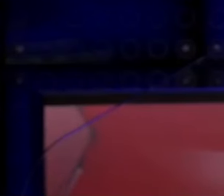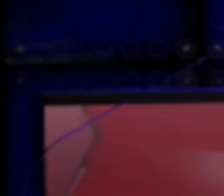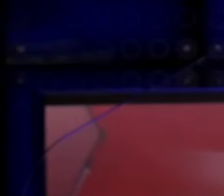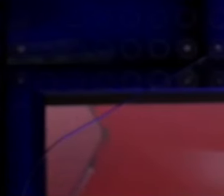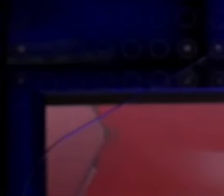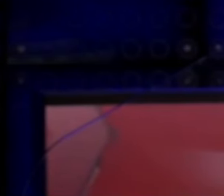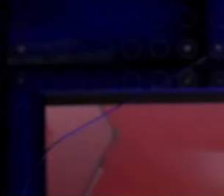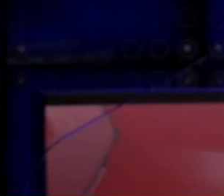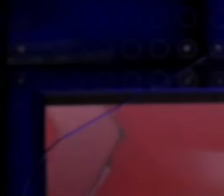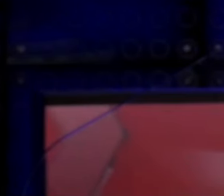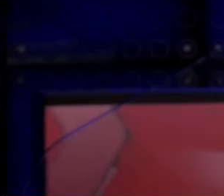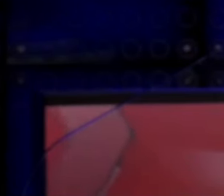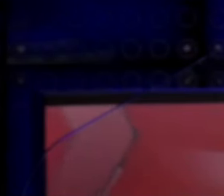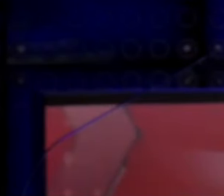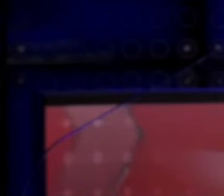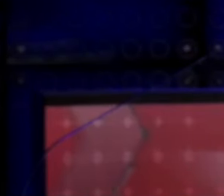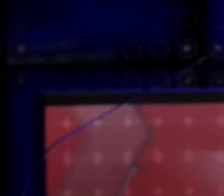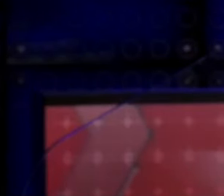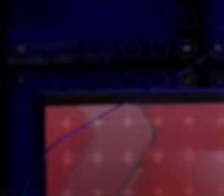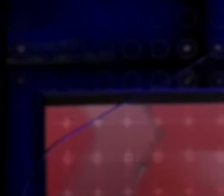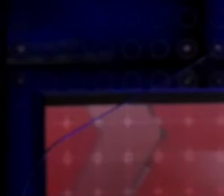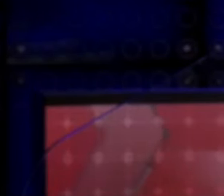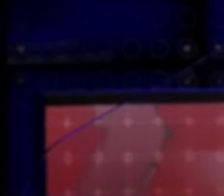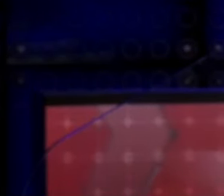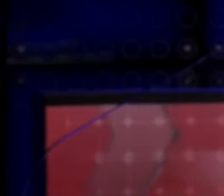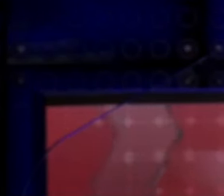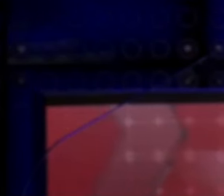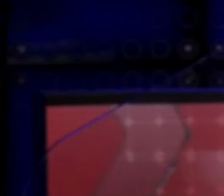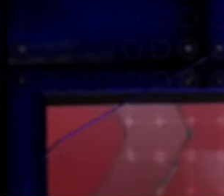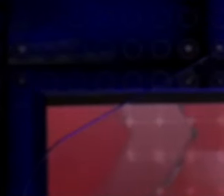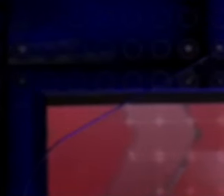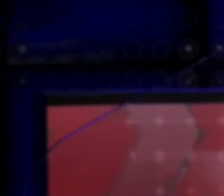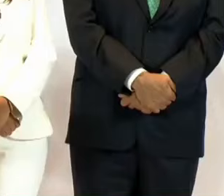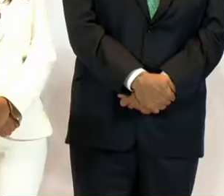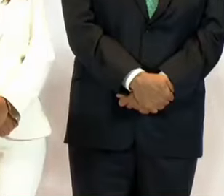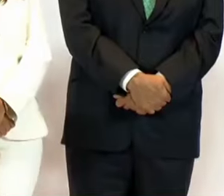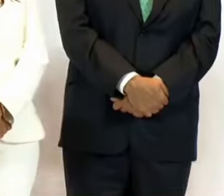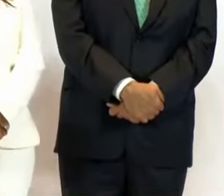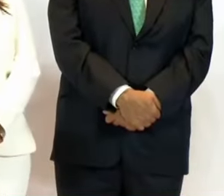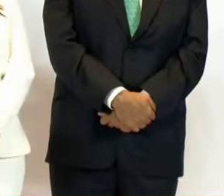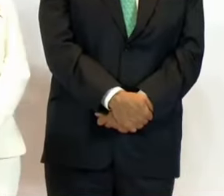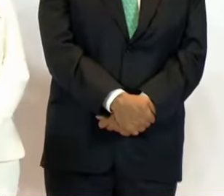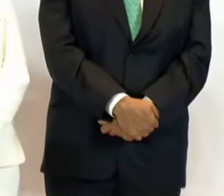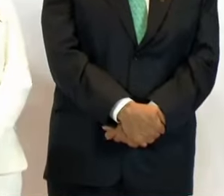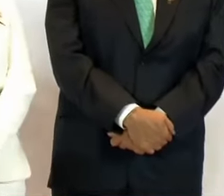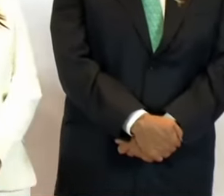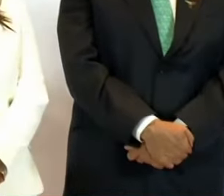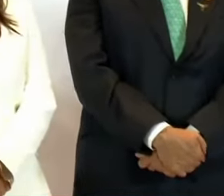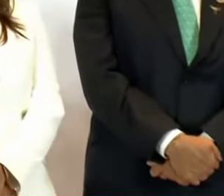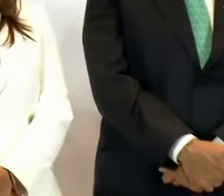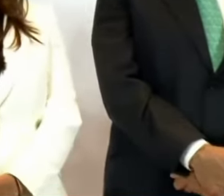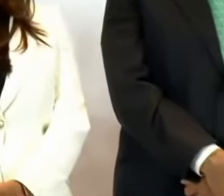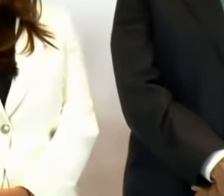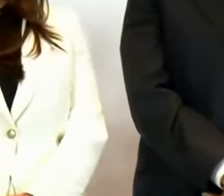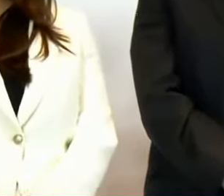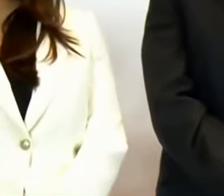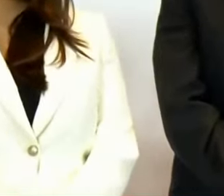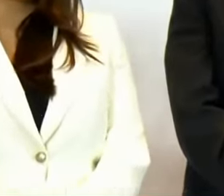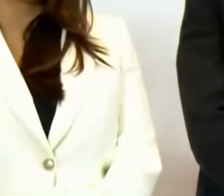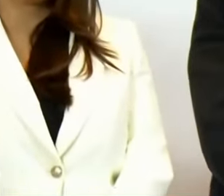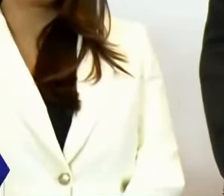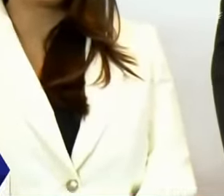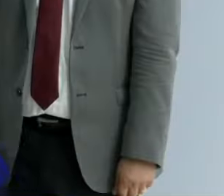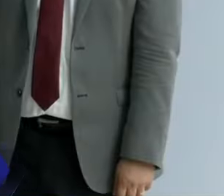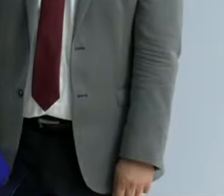Y ahora, por noveno fin de semana consecutivo, la virtual presidenta electa Claudia Sheinbaum acompañó al presidente López Obrador en su gira. Hoy, desde